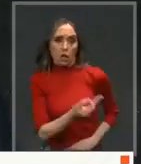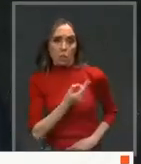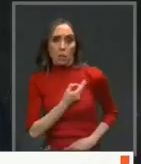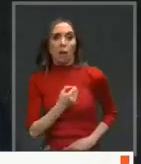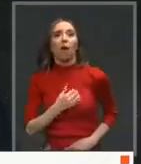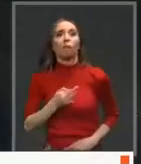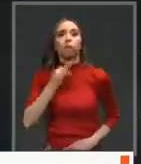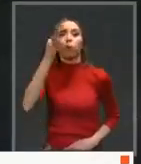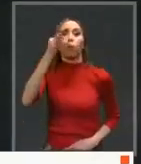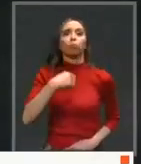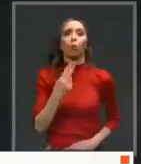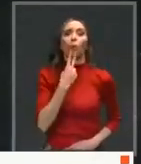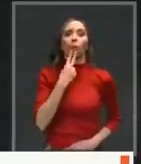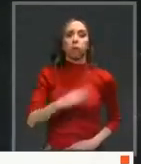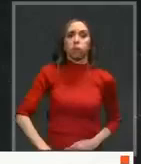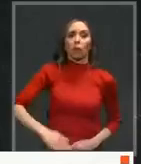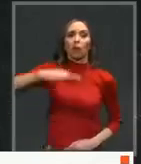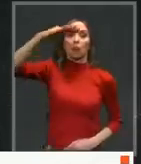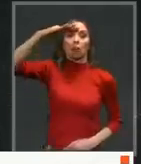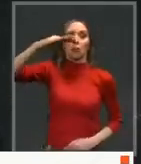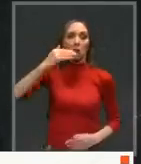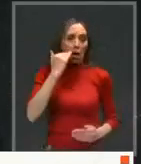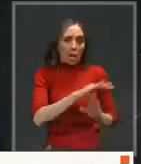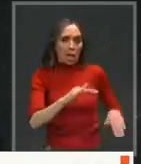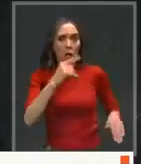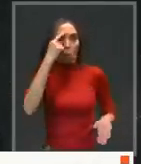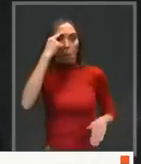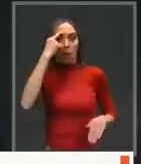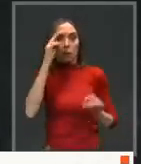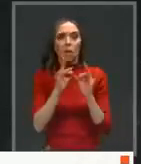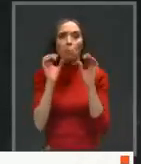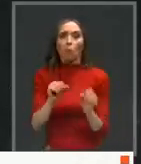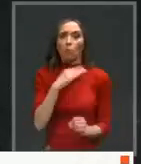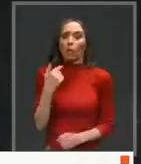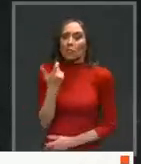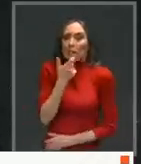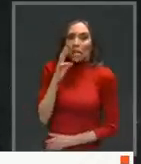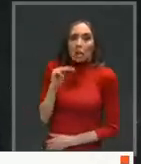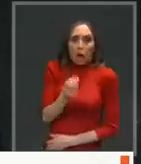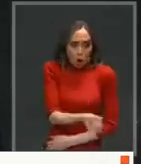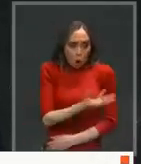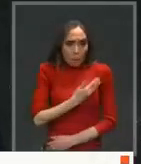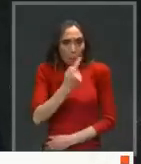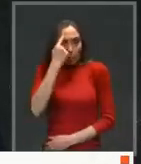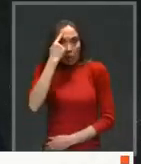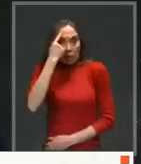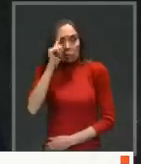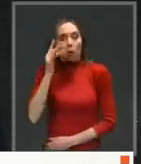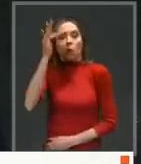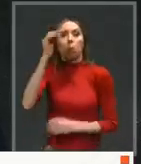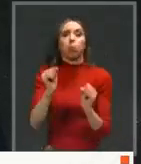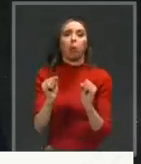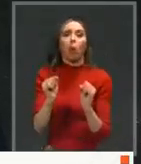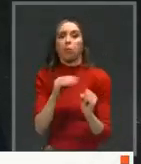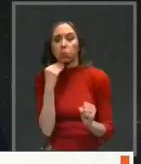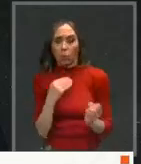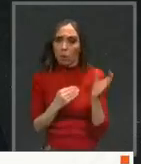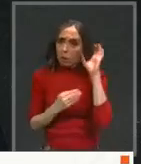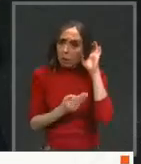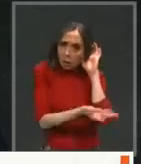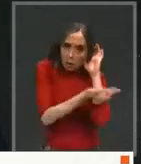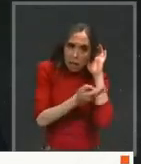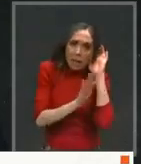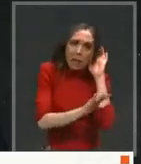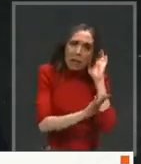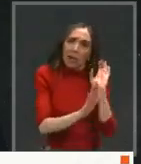por delante. Entonces están pensando en una muerte, no, ni siquiera están pensando en un futuro. Yo lo escuchaba y yo le decía,